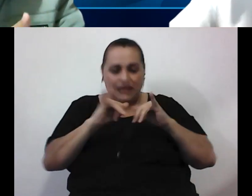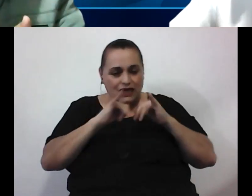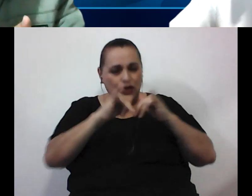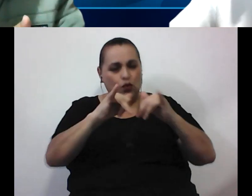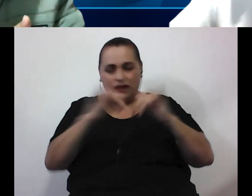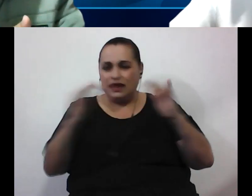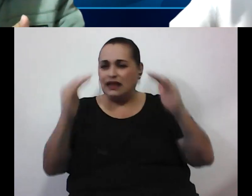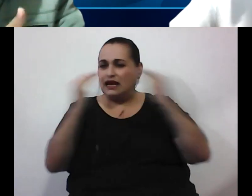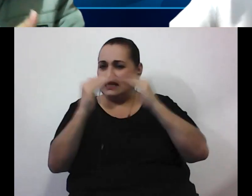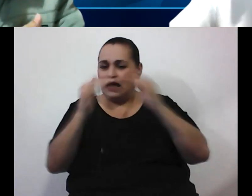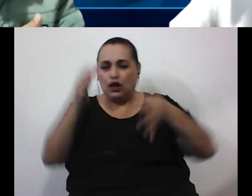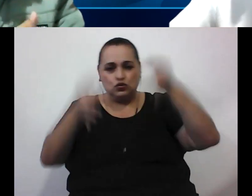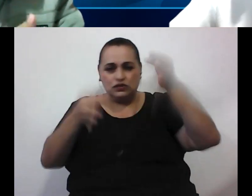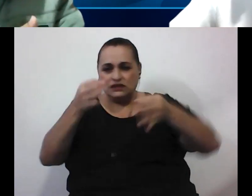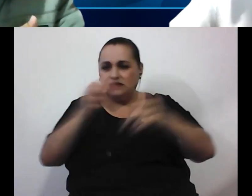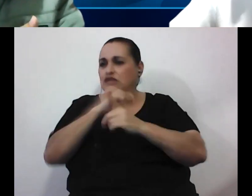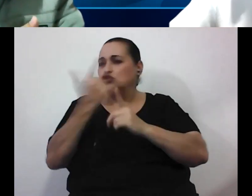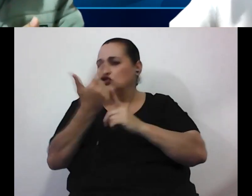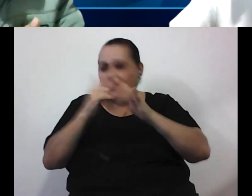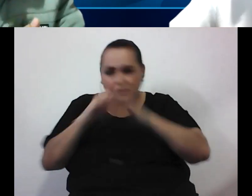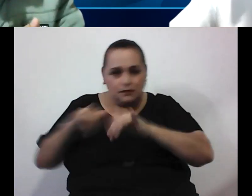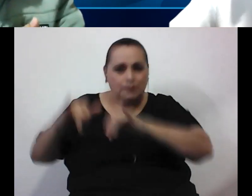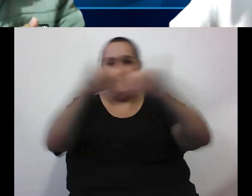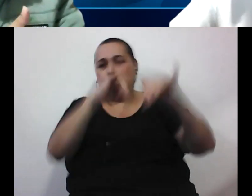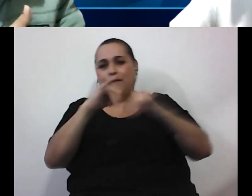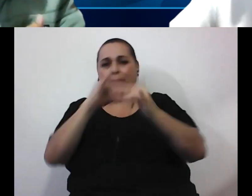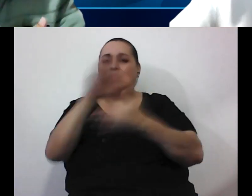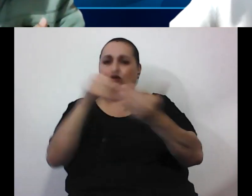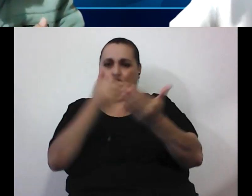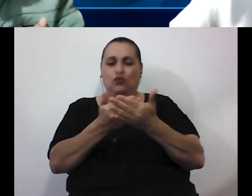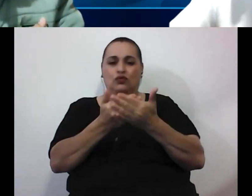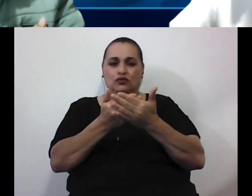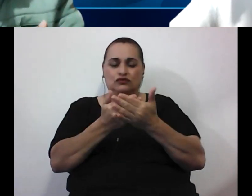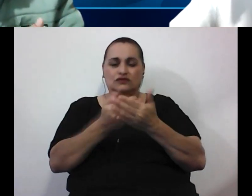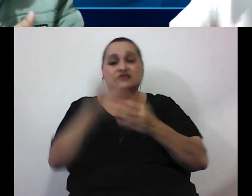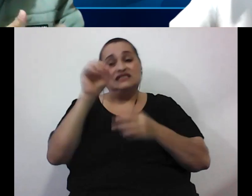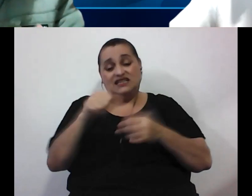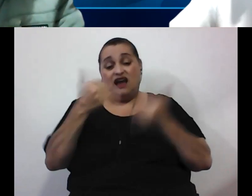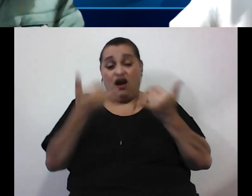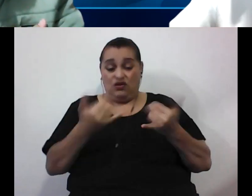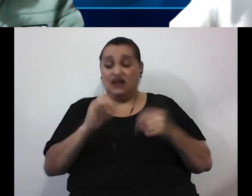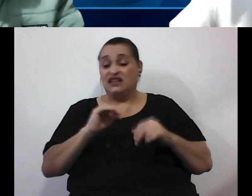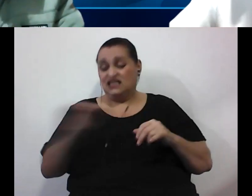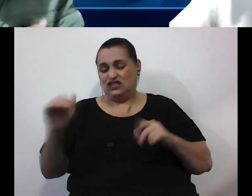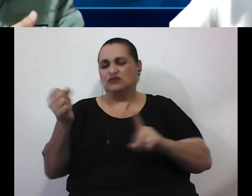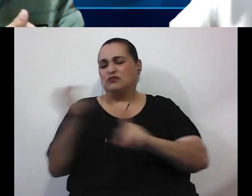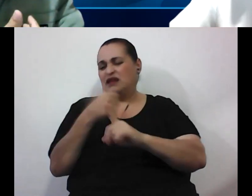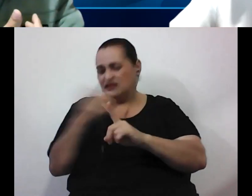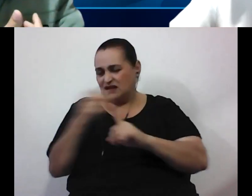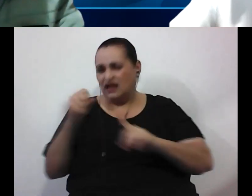la justicia social es para todos, es para todas. Entonces sí, ahorita hay niños que están siendo maltratados,